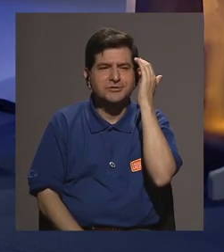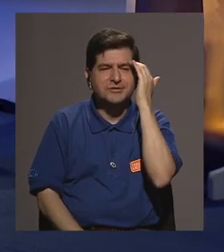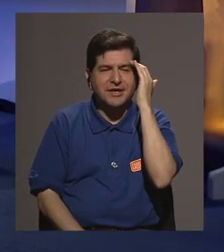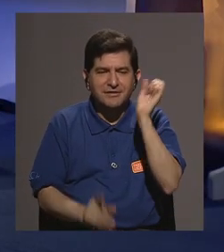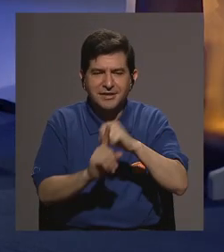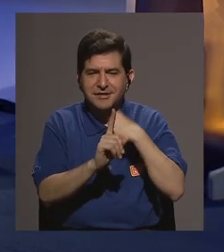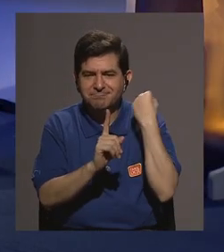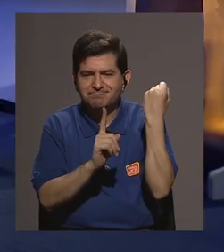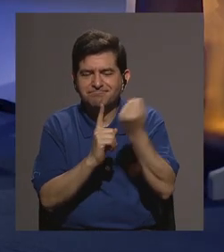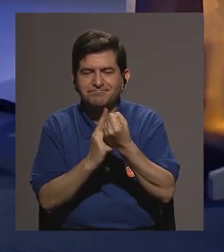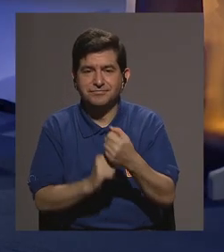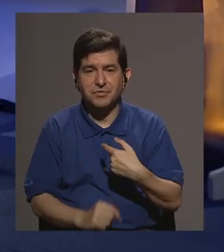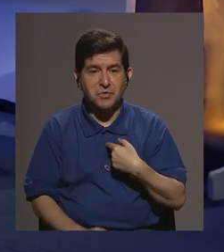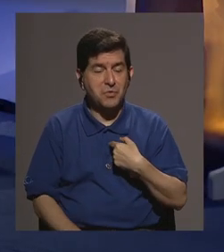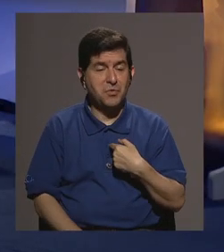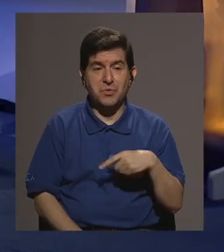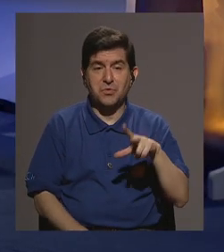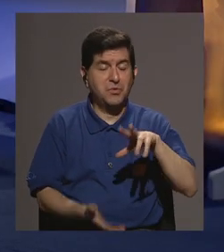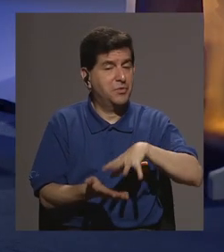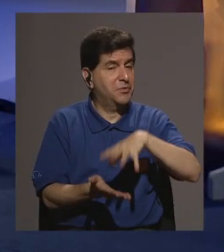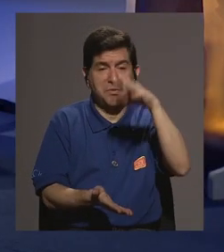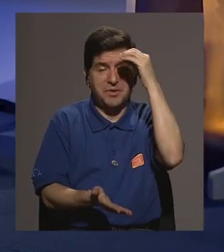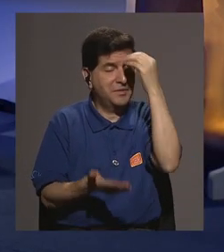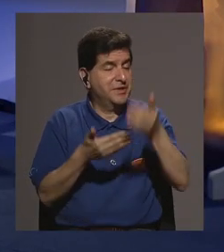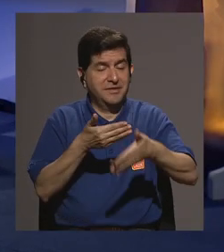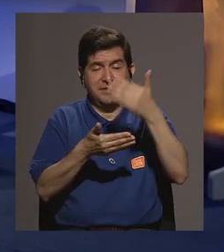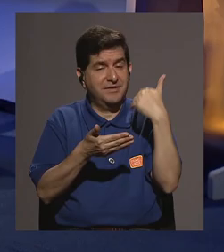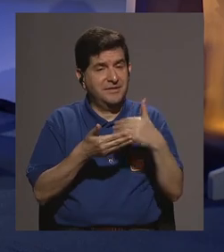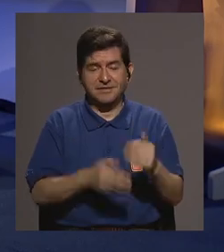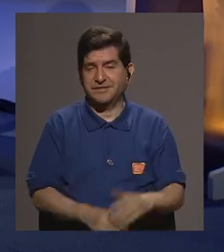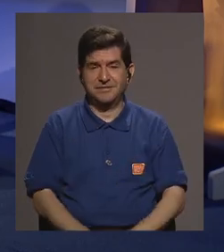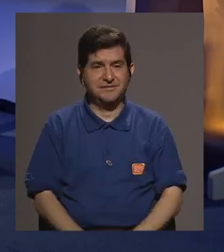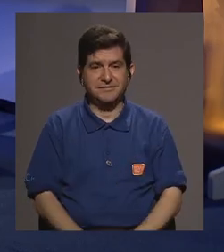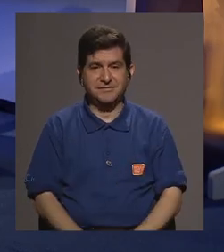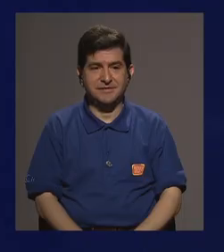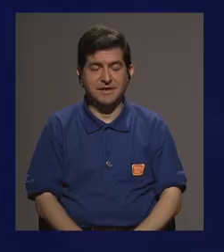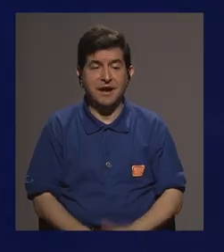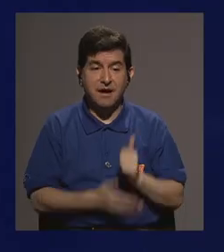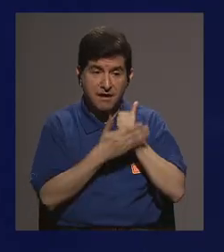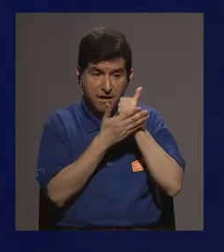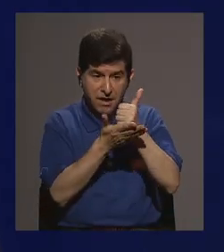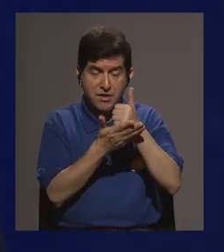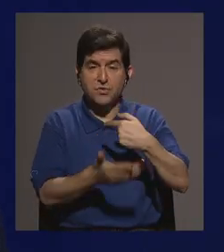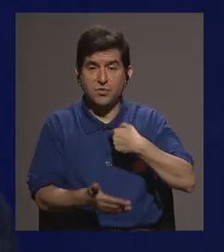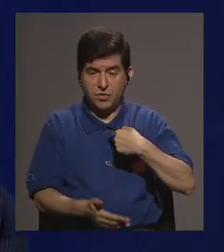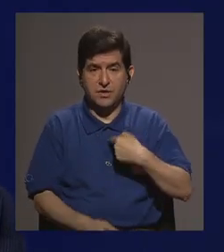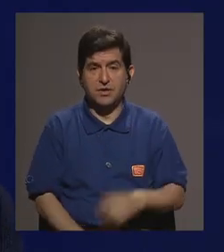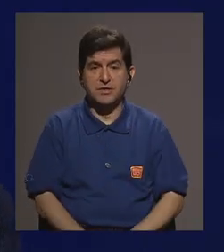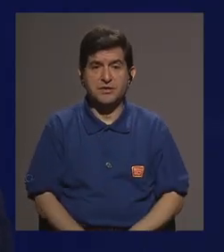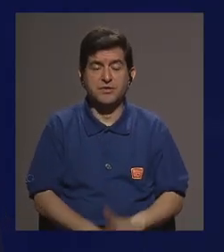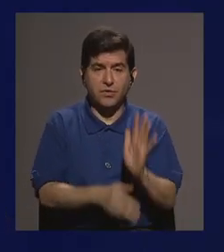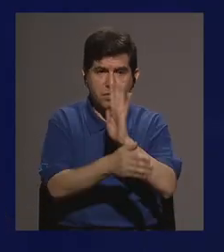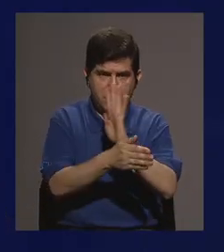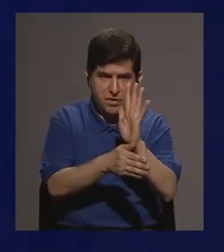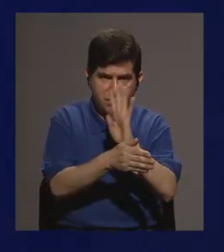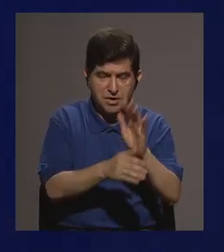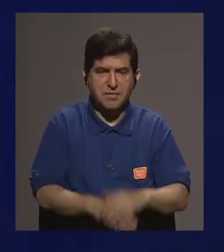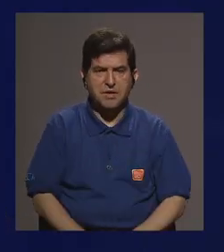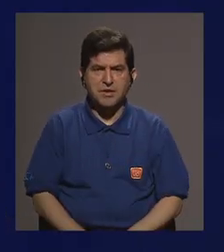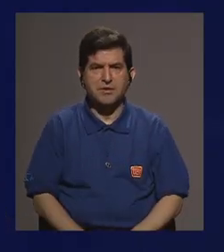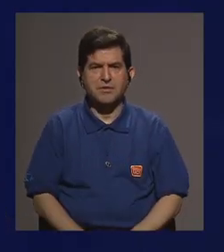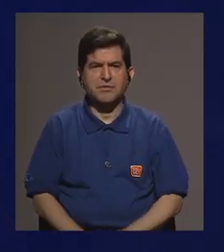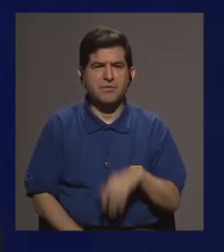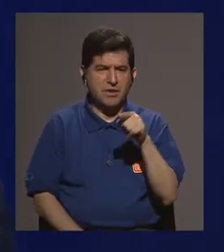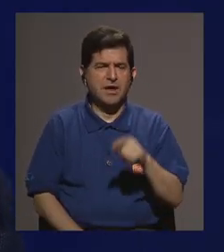enterarme el tema porque uno no los ha aprendido en este sentido la colaboración que dice conforman una película